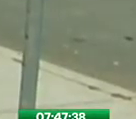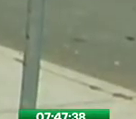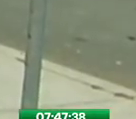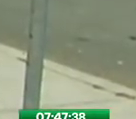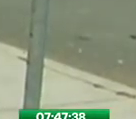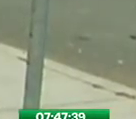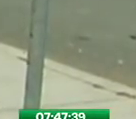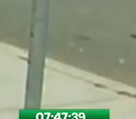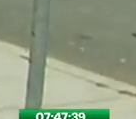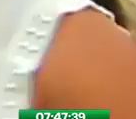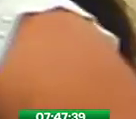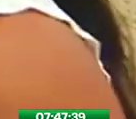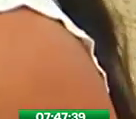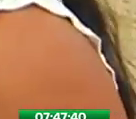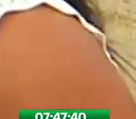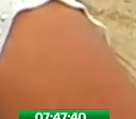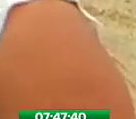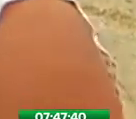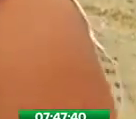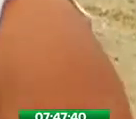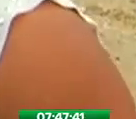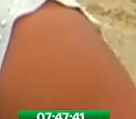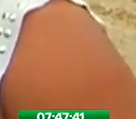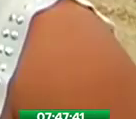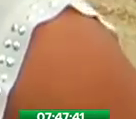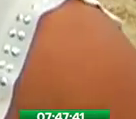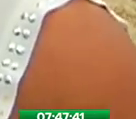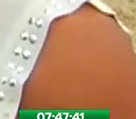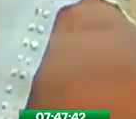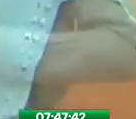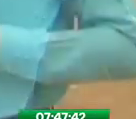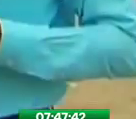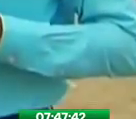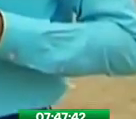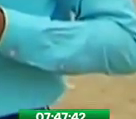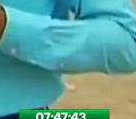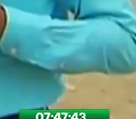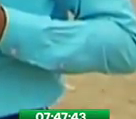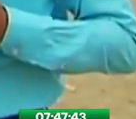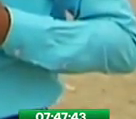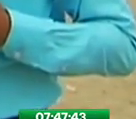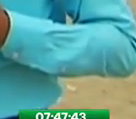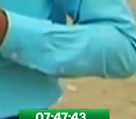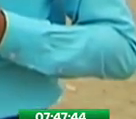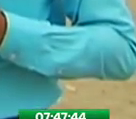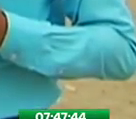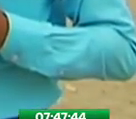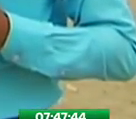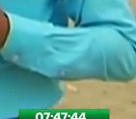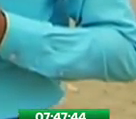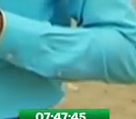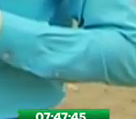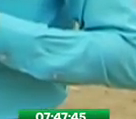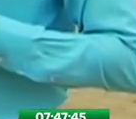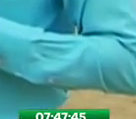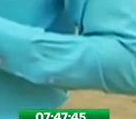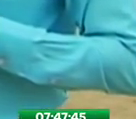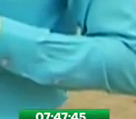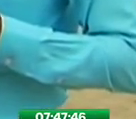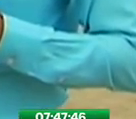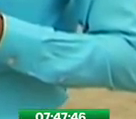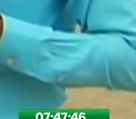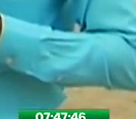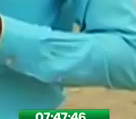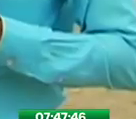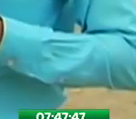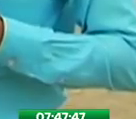nosotros teníamos cercado, todo en la parte de atrás también, todo se nos han llevado. Ya pasó una hora desde que se reportó la novedad al interior de esta